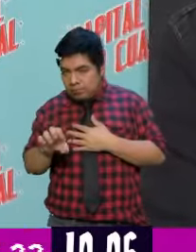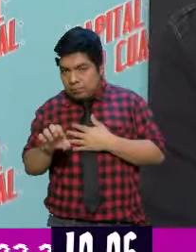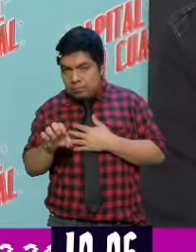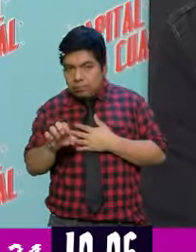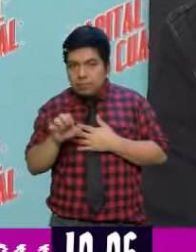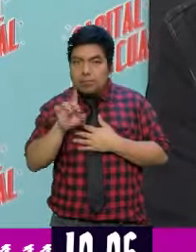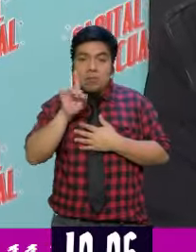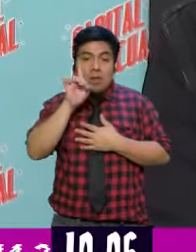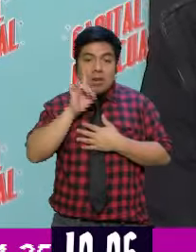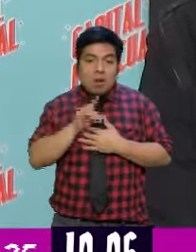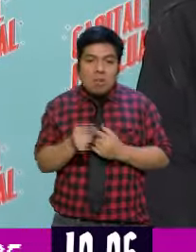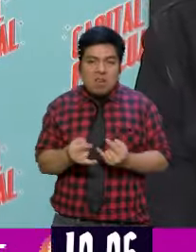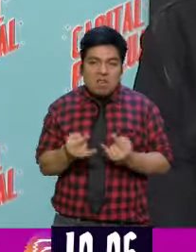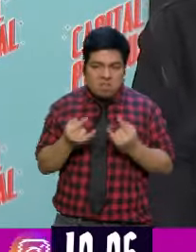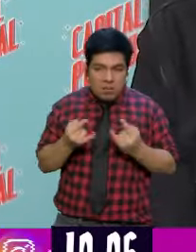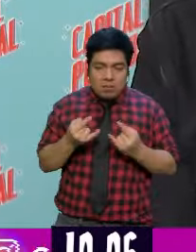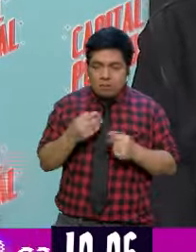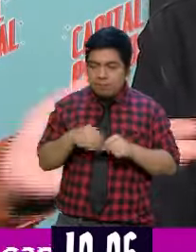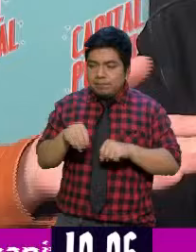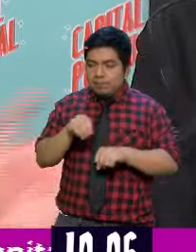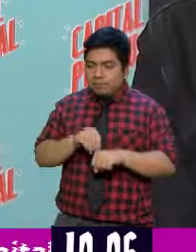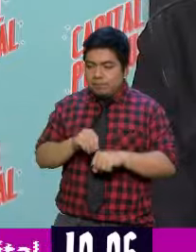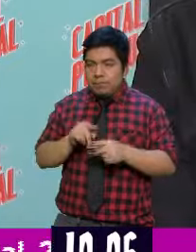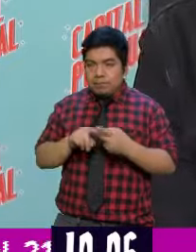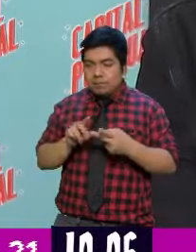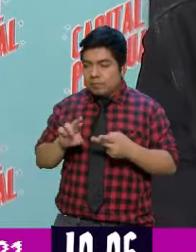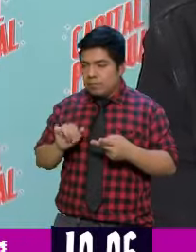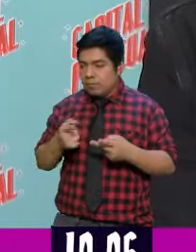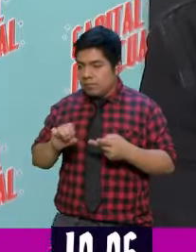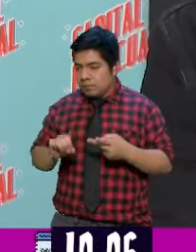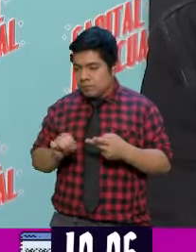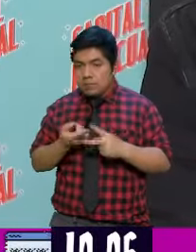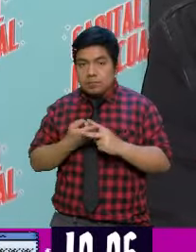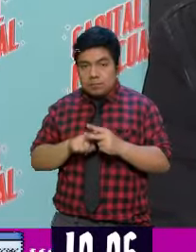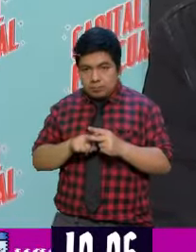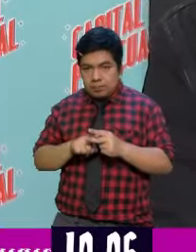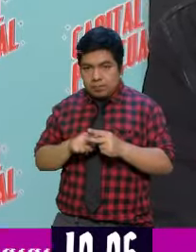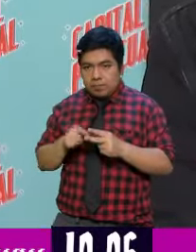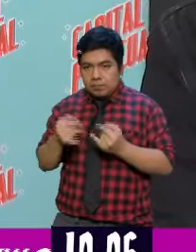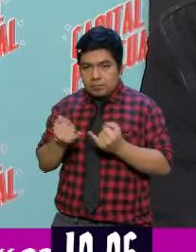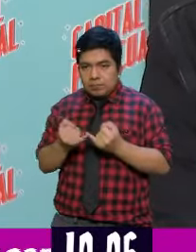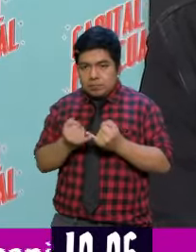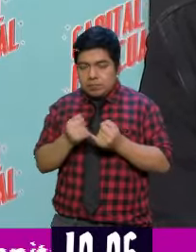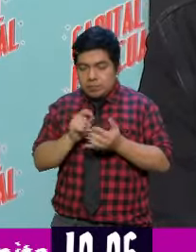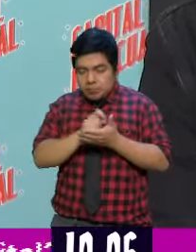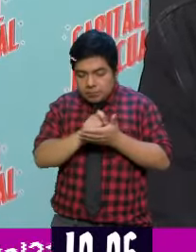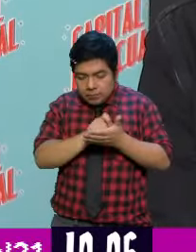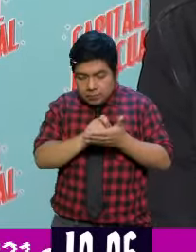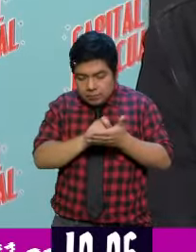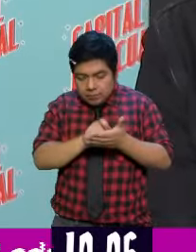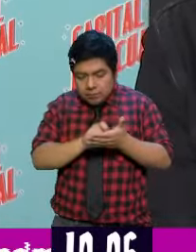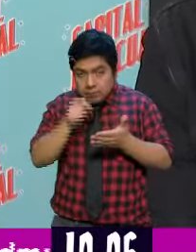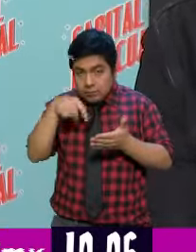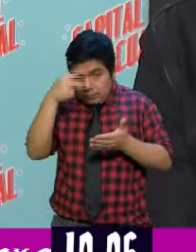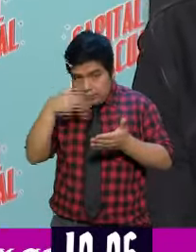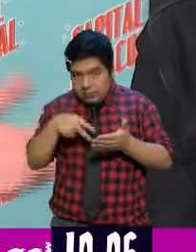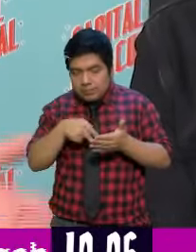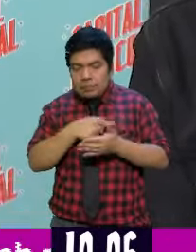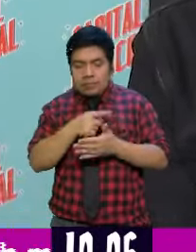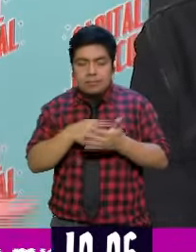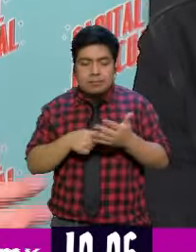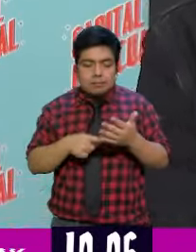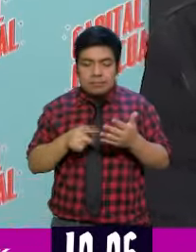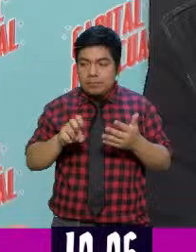las mujeres en el rock. Claro. Y Rodrigo va a empezar sus pláticas que tienen que ver con las letras del rock mexicano. Claro.